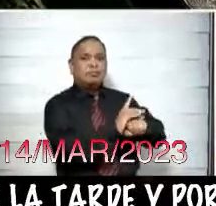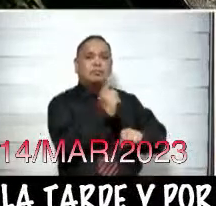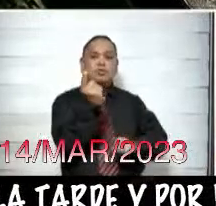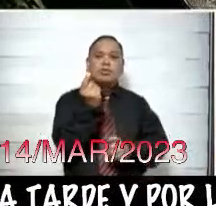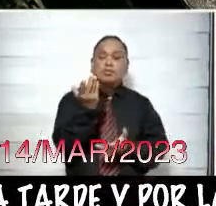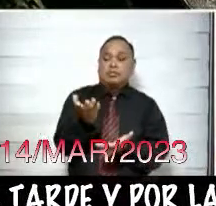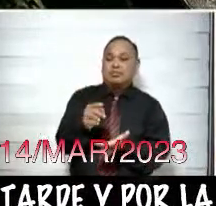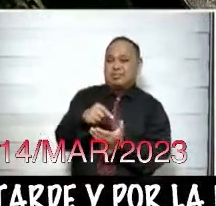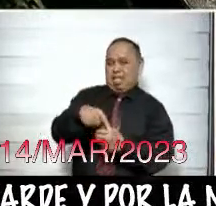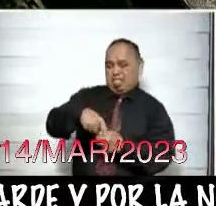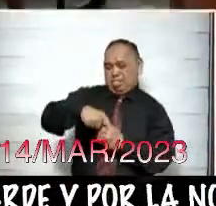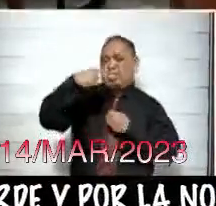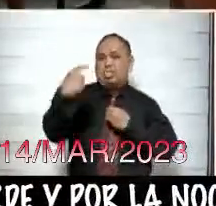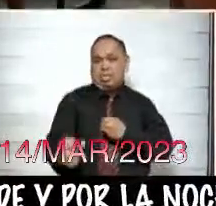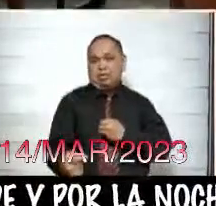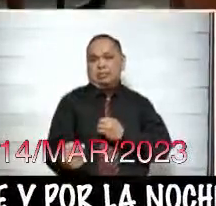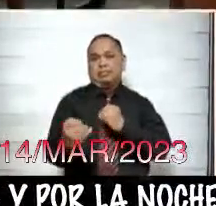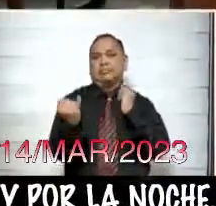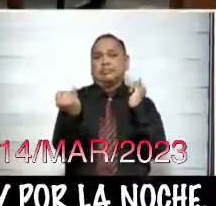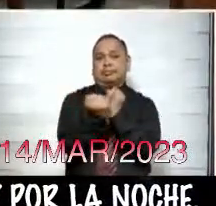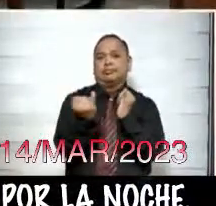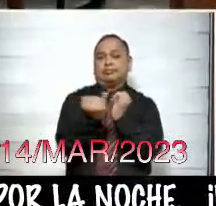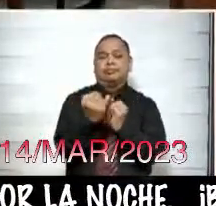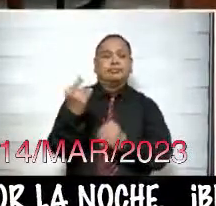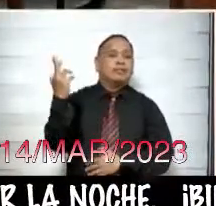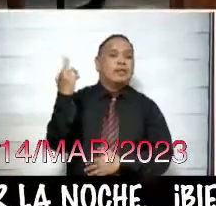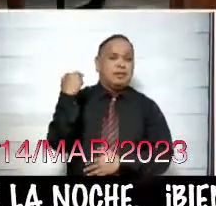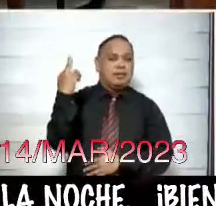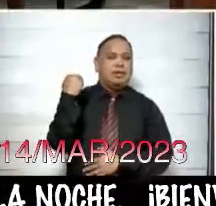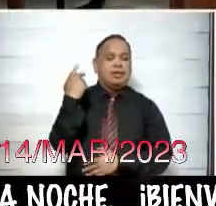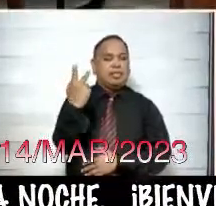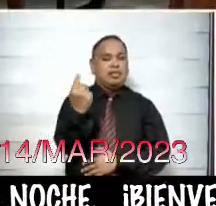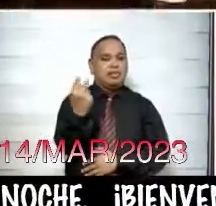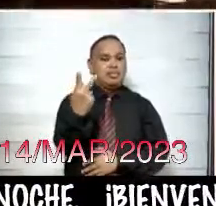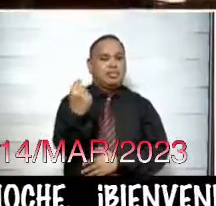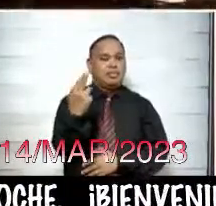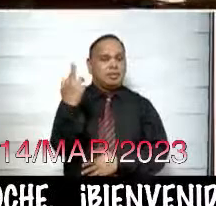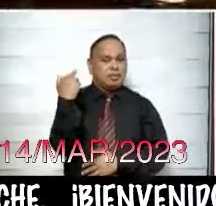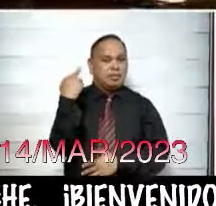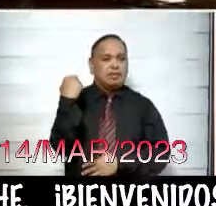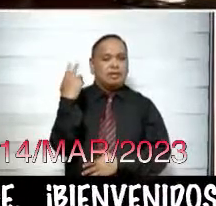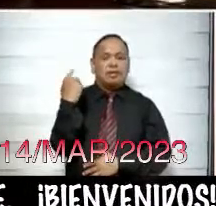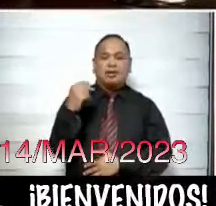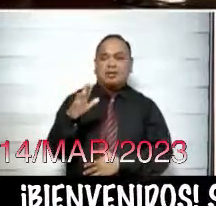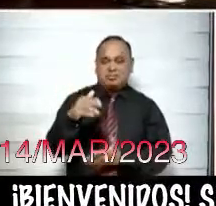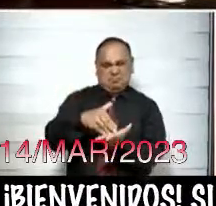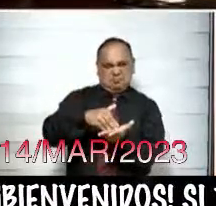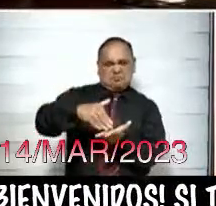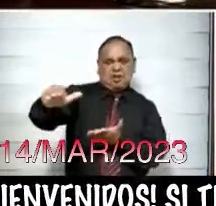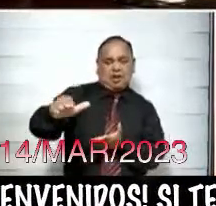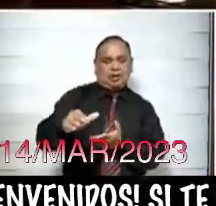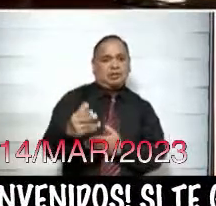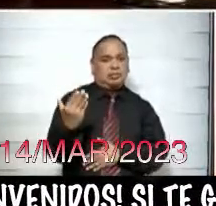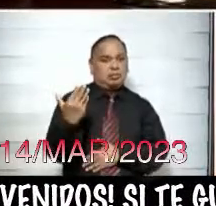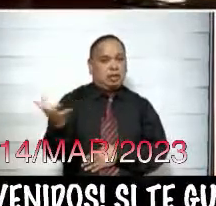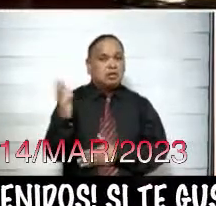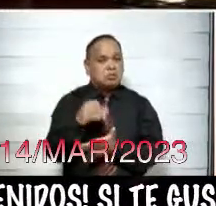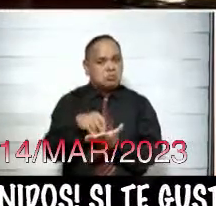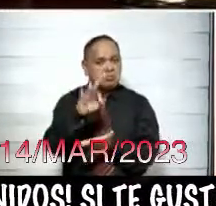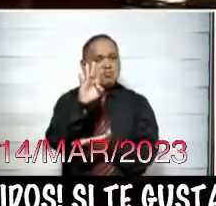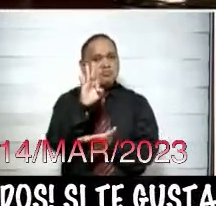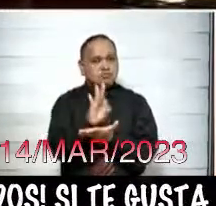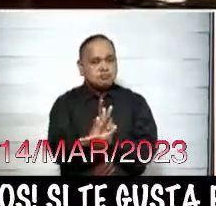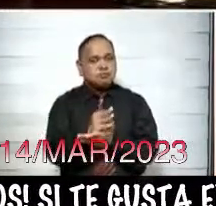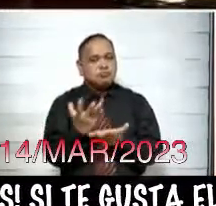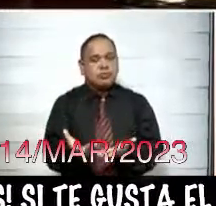Y lo sacaron de la televisora, de su... ¿no? Era de la radiodifusora. Y una radiodifusora, y lo sacaron por eso. ¡Qué valientes! Hay ejemplos. Y